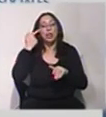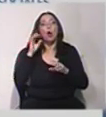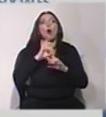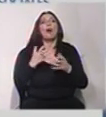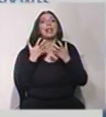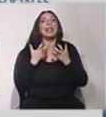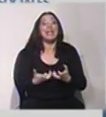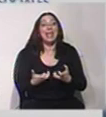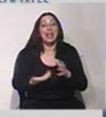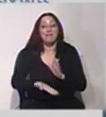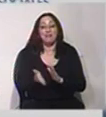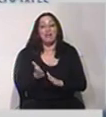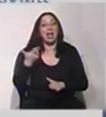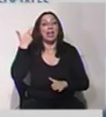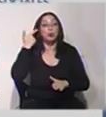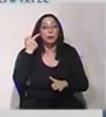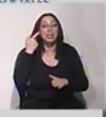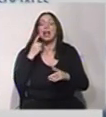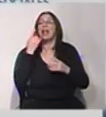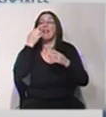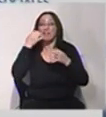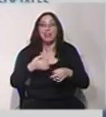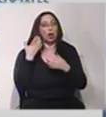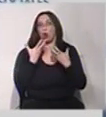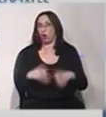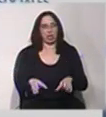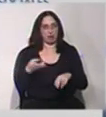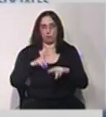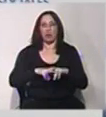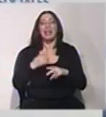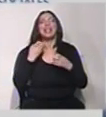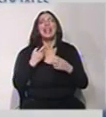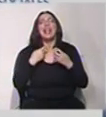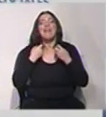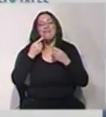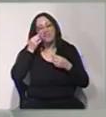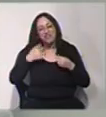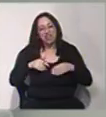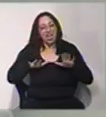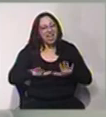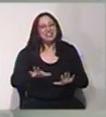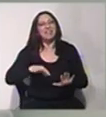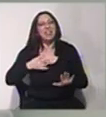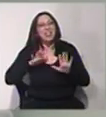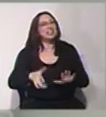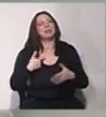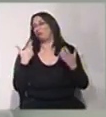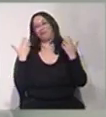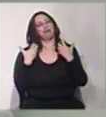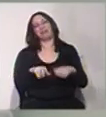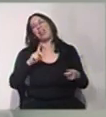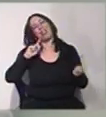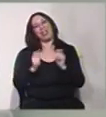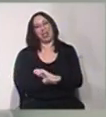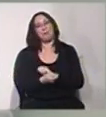de autoeliminación en realidad no quiere morir, sino dejar de vivir así. Este servicio recibía por día entre 3 y